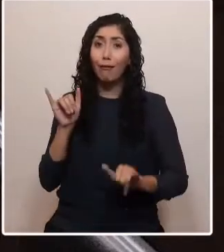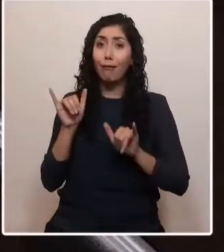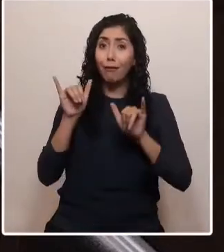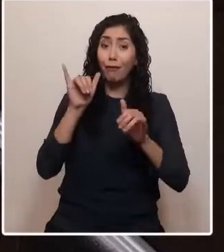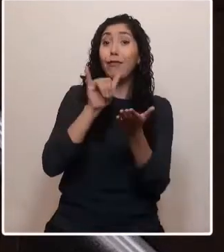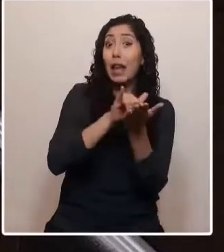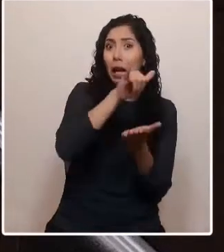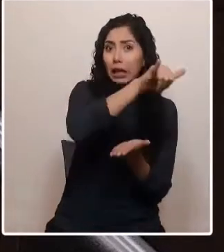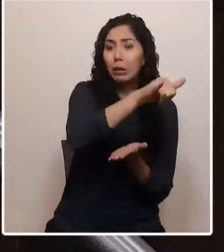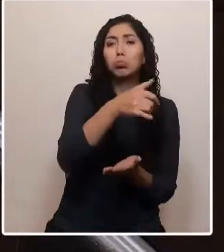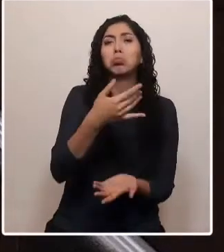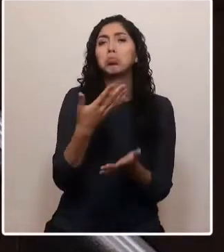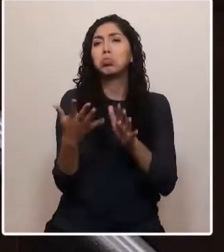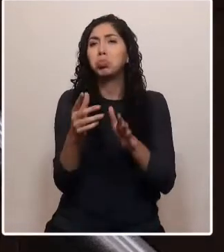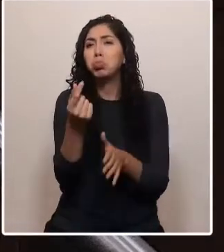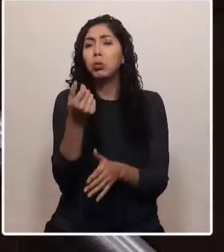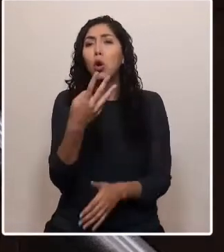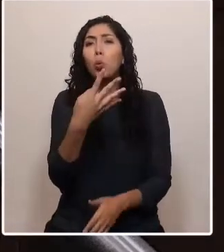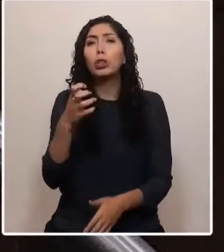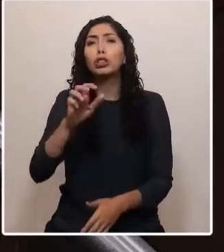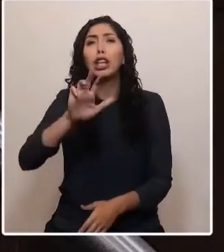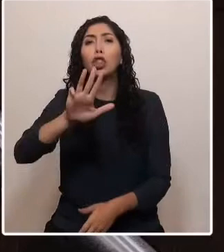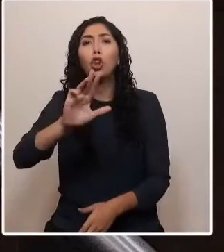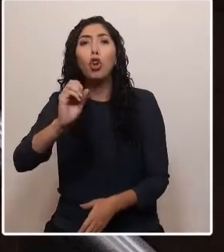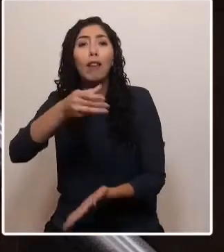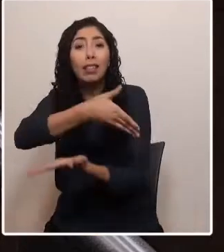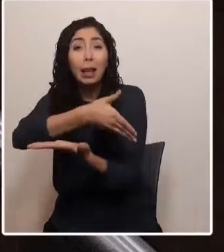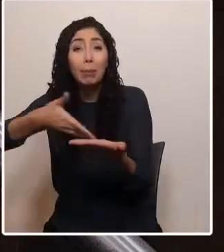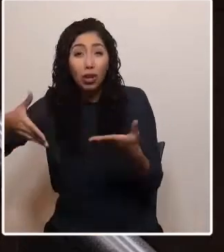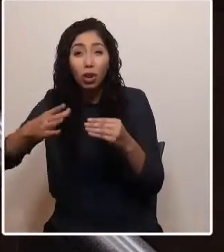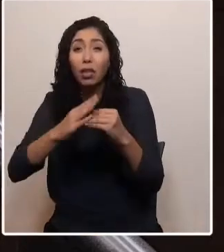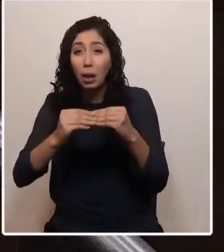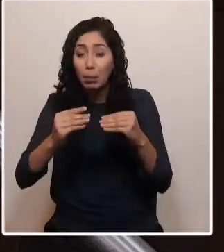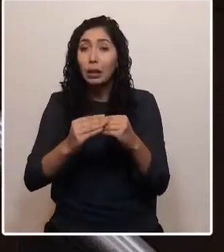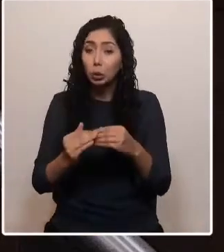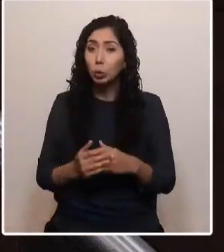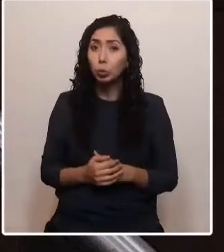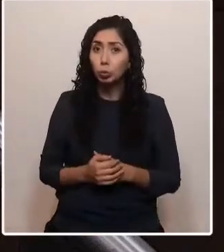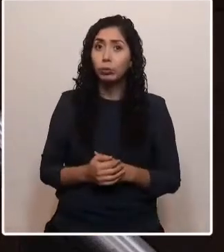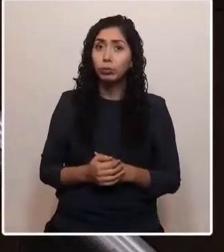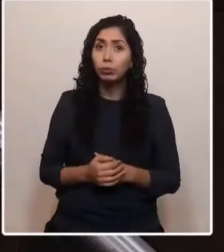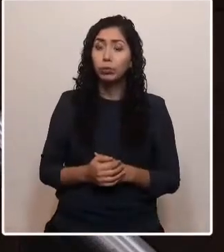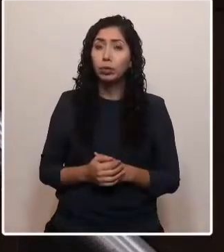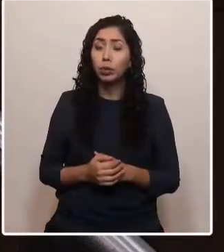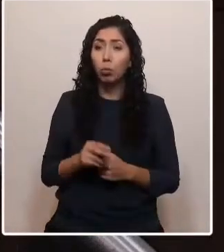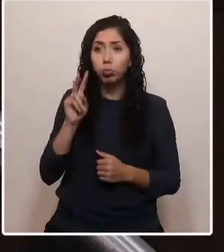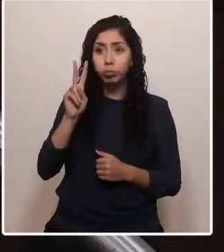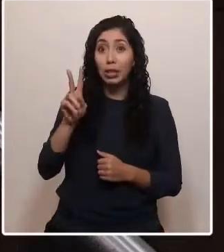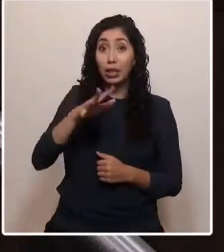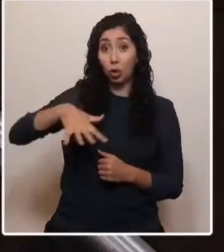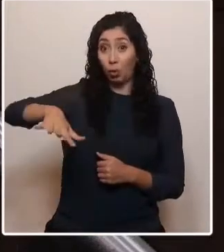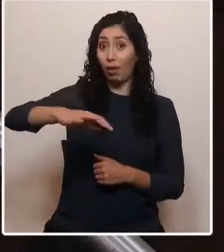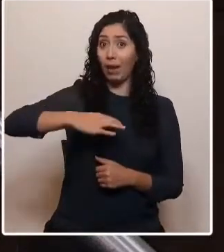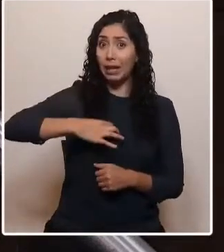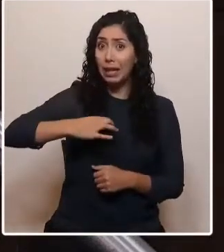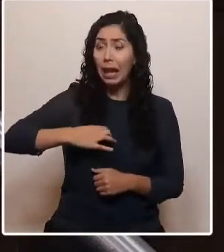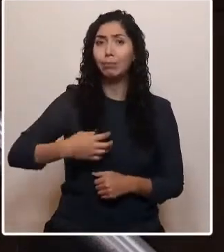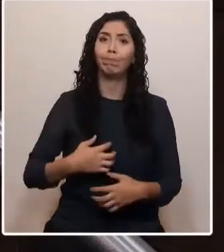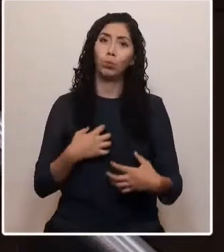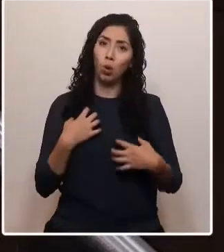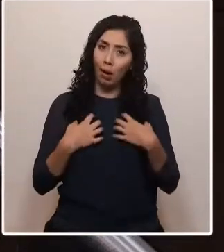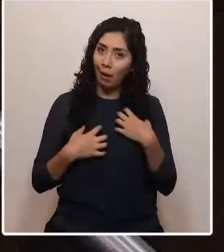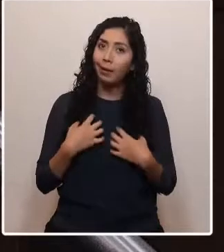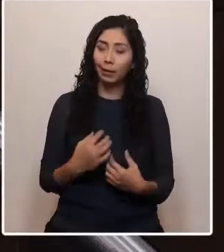millones de pesos. Y nos parece que va a ser percibido de mala manera por la ciudadanía y en eso no hay que taparse los ojos. Queremos invitar a